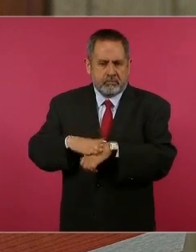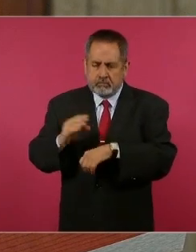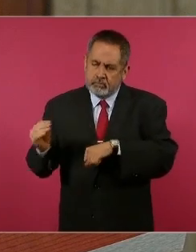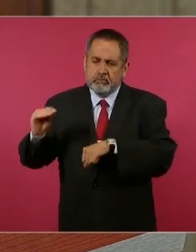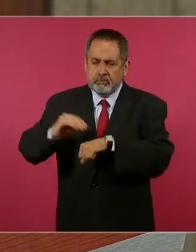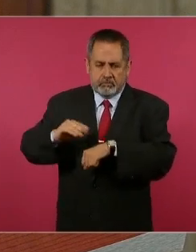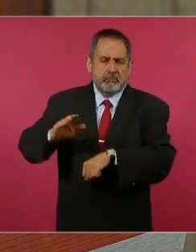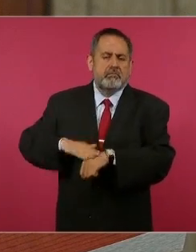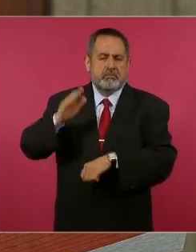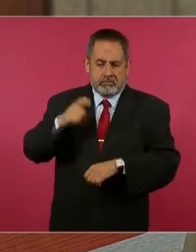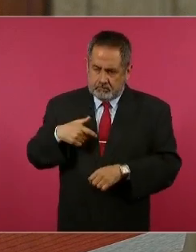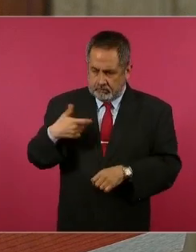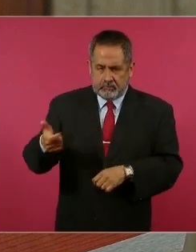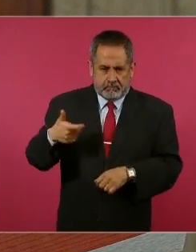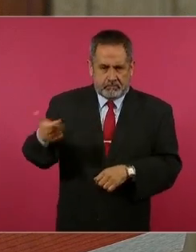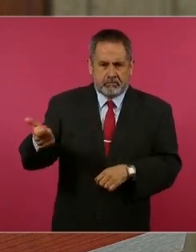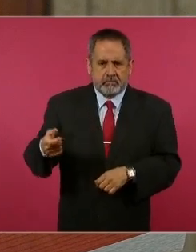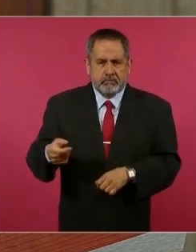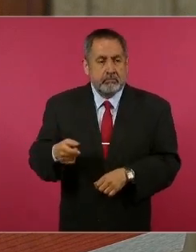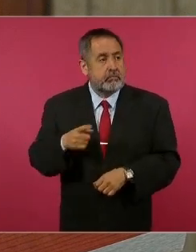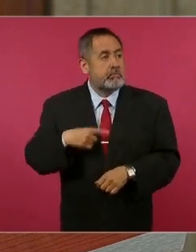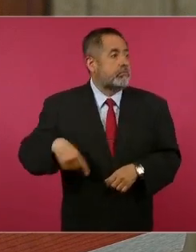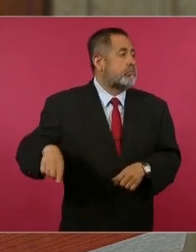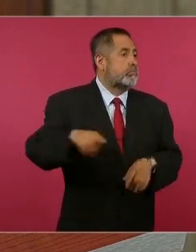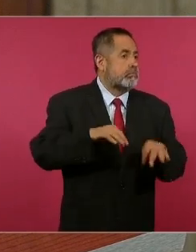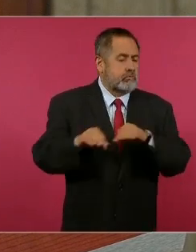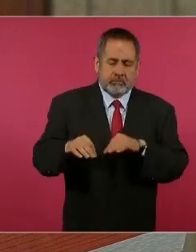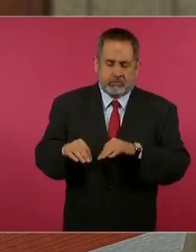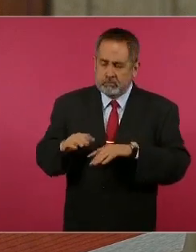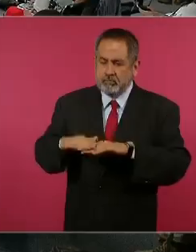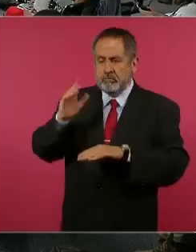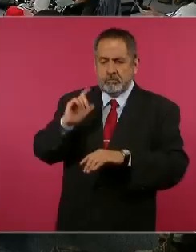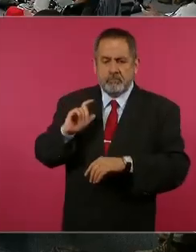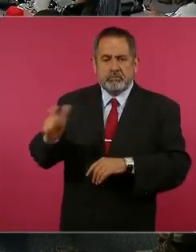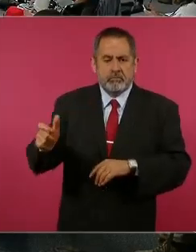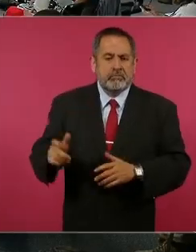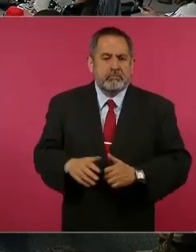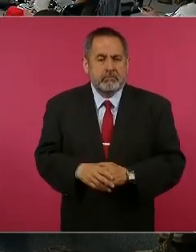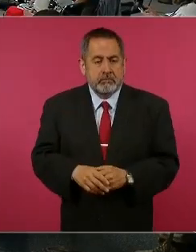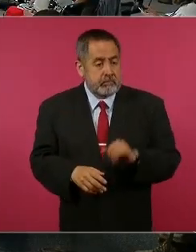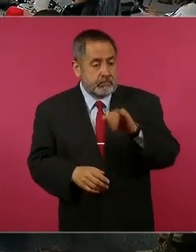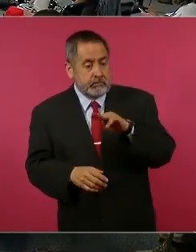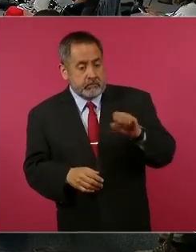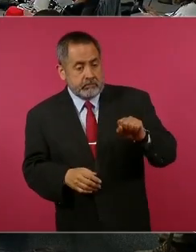por encima del salario promedio de trabajadores afiliados al